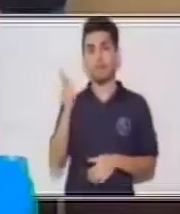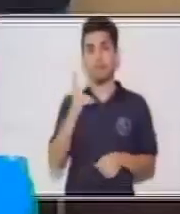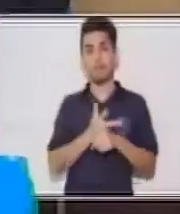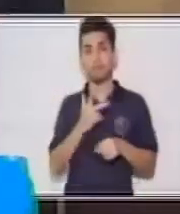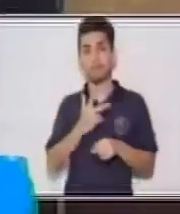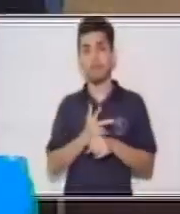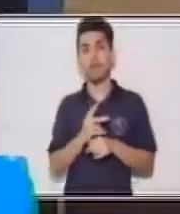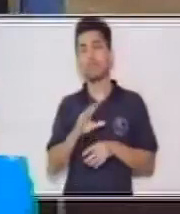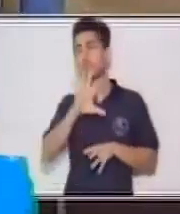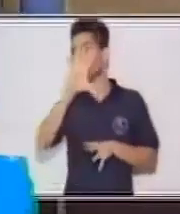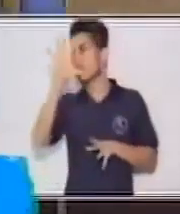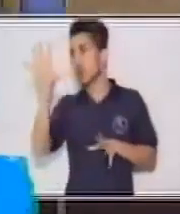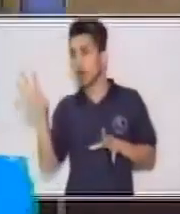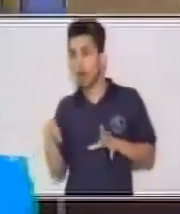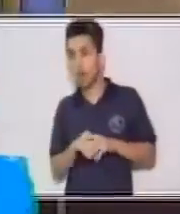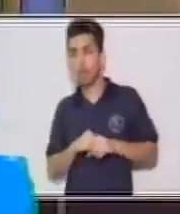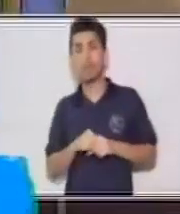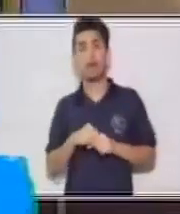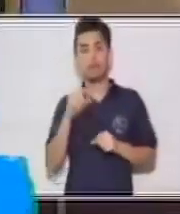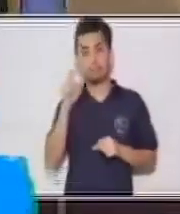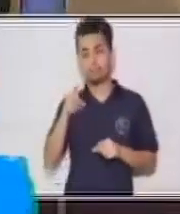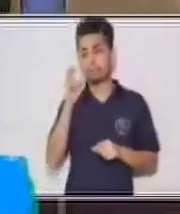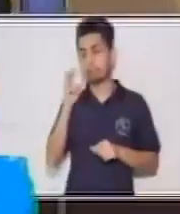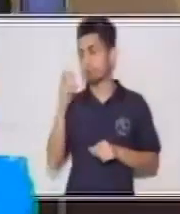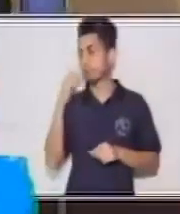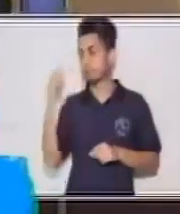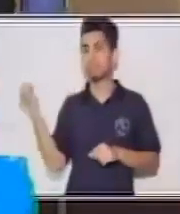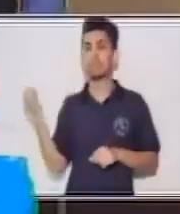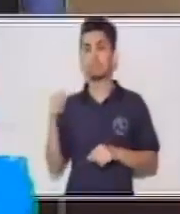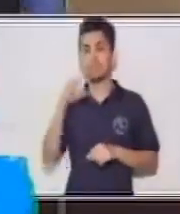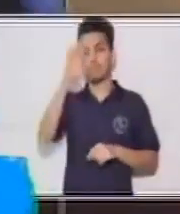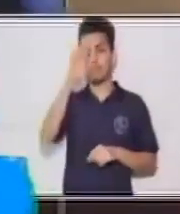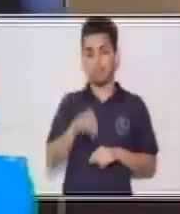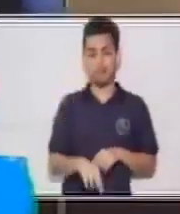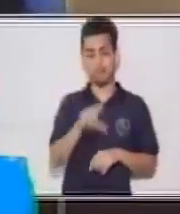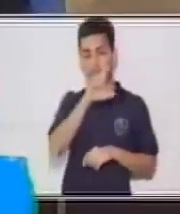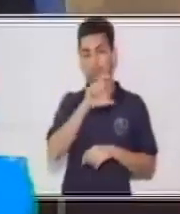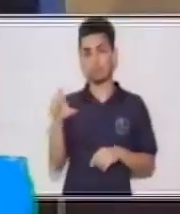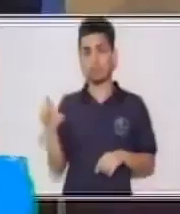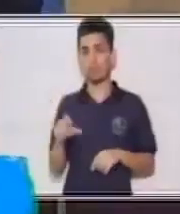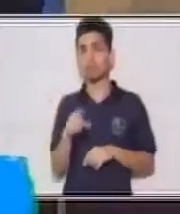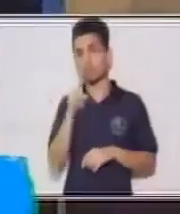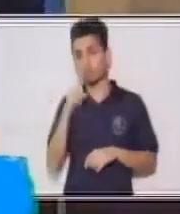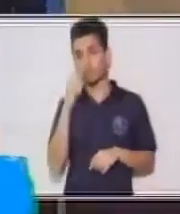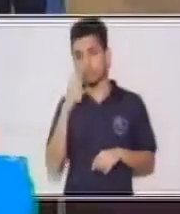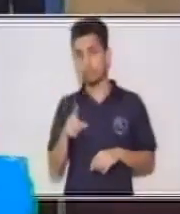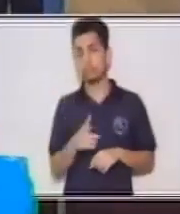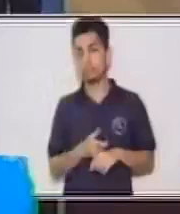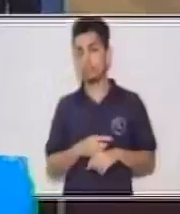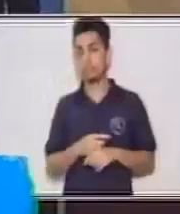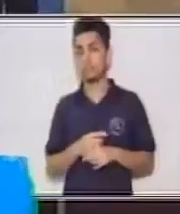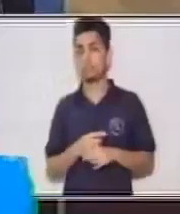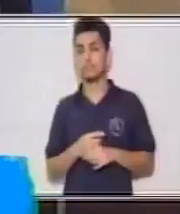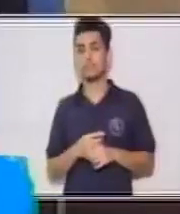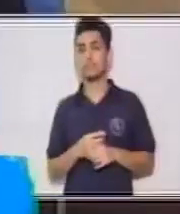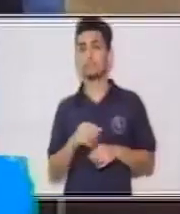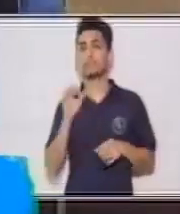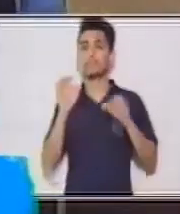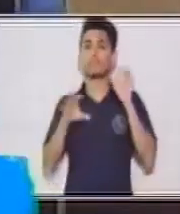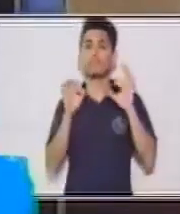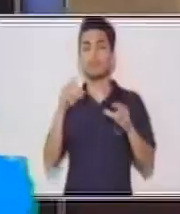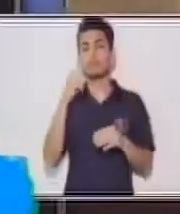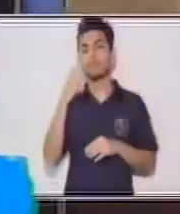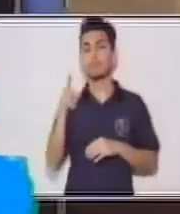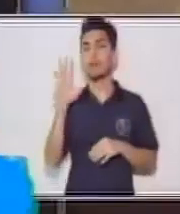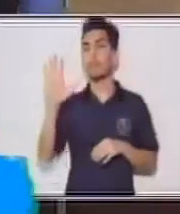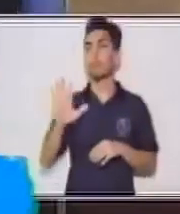todo está basado en esto, en el plano cartesiano. Ustedes tal vez han dado cuenta que en los mapas, ya sea en la parte